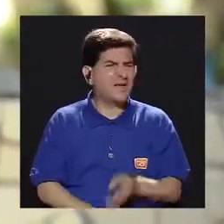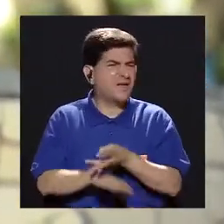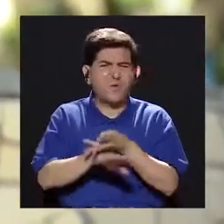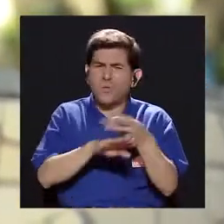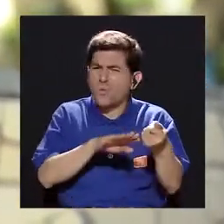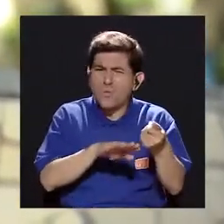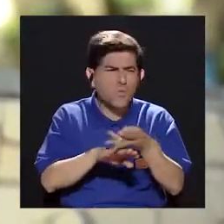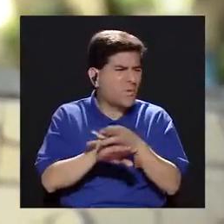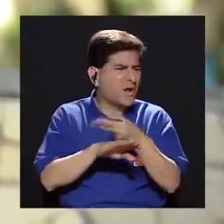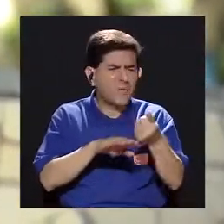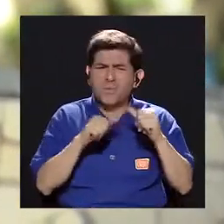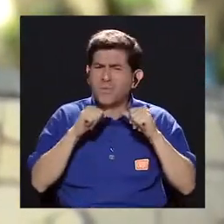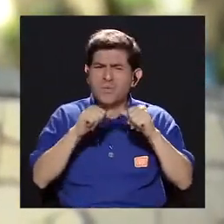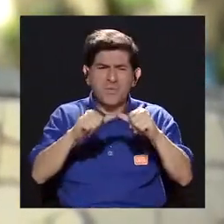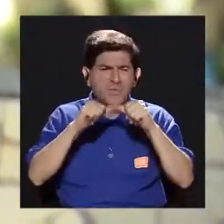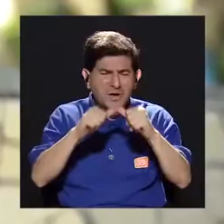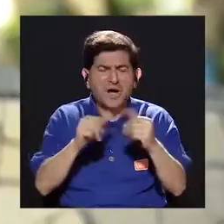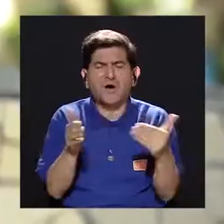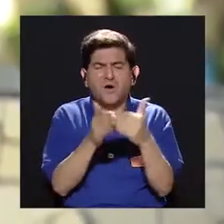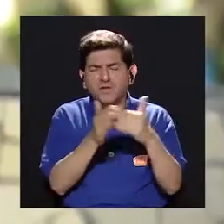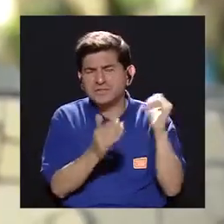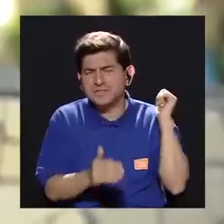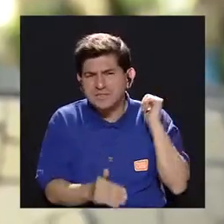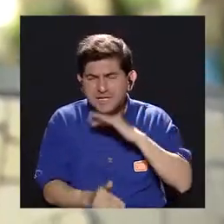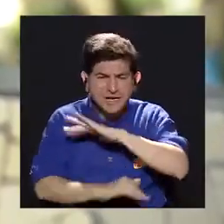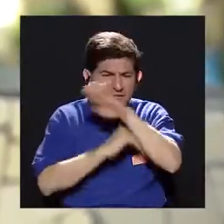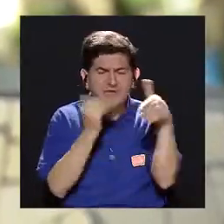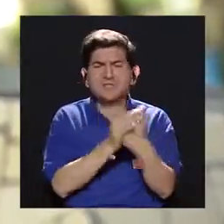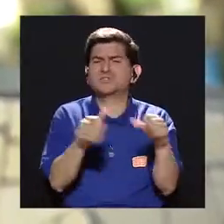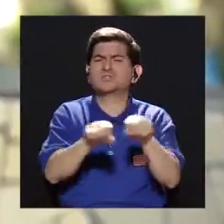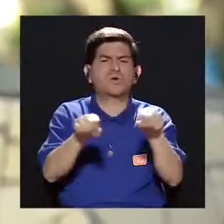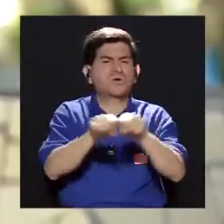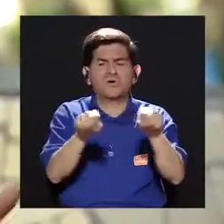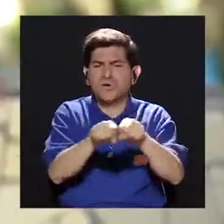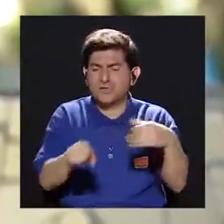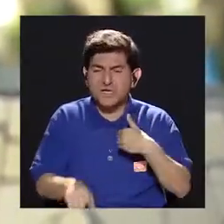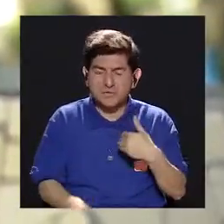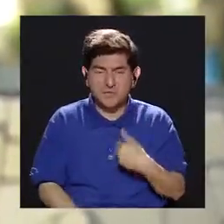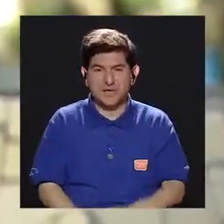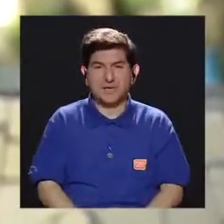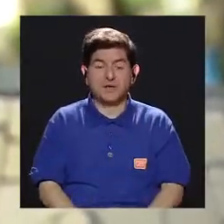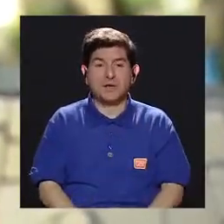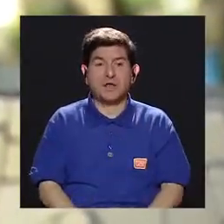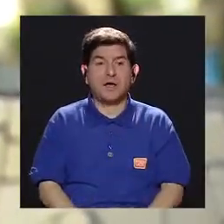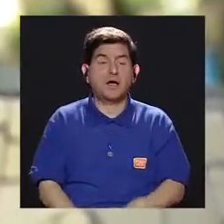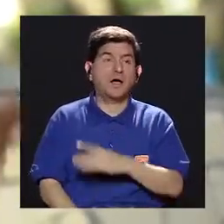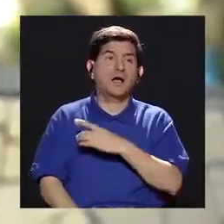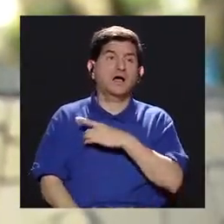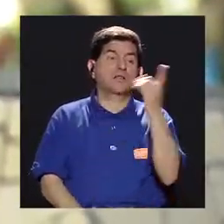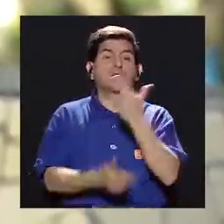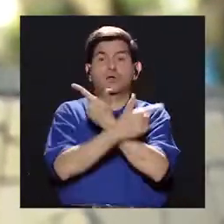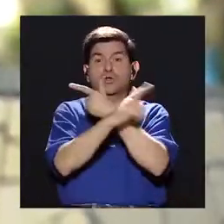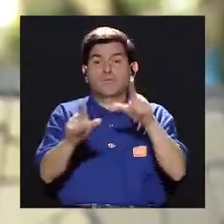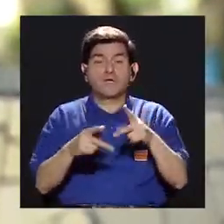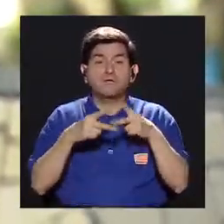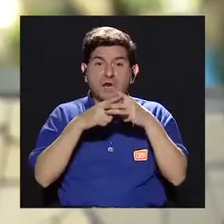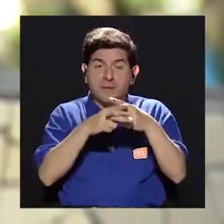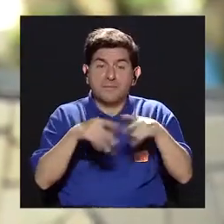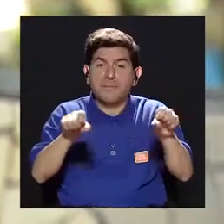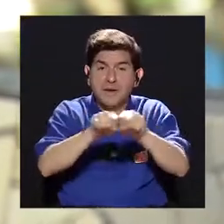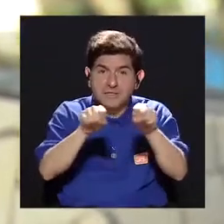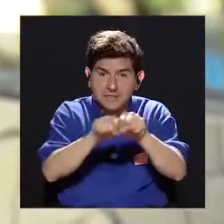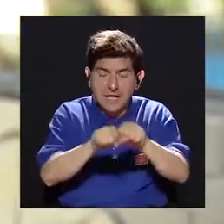curar y ahí sigue con el hongo y se recontamina todos los calzados que tiene y Dios guarde, preste el calzado. Otro